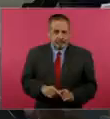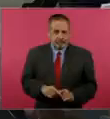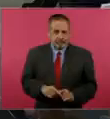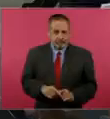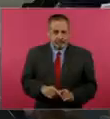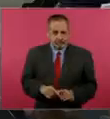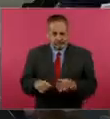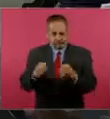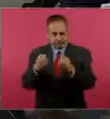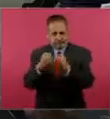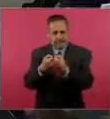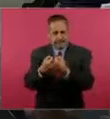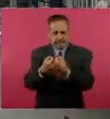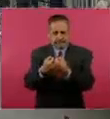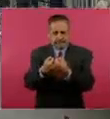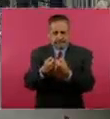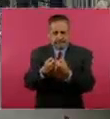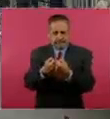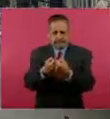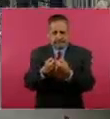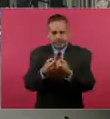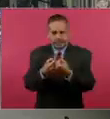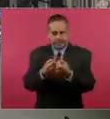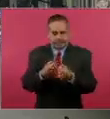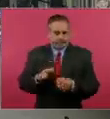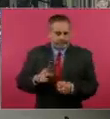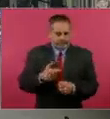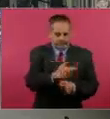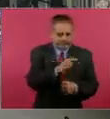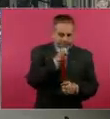a la frontera donde no esté el río.